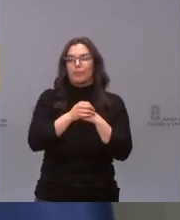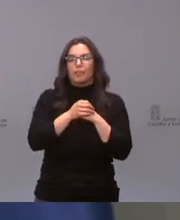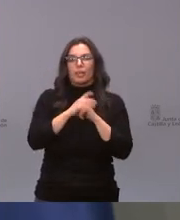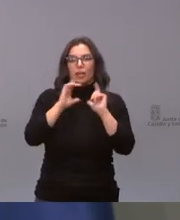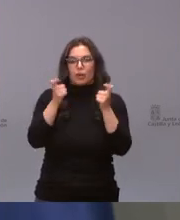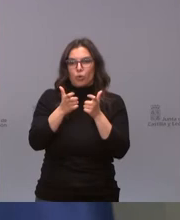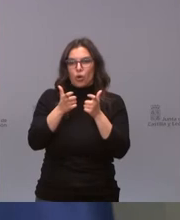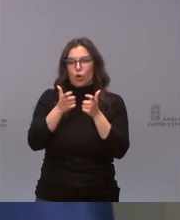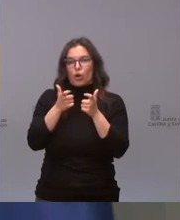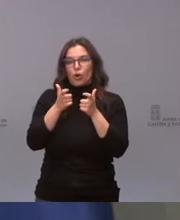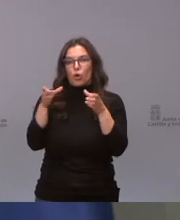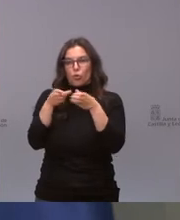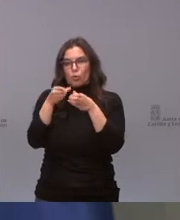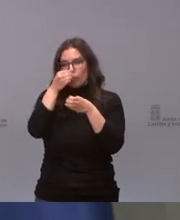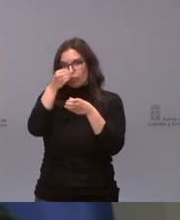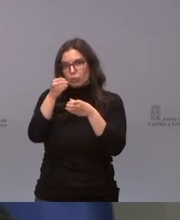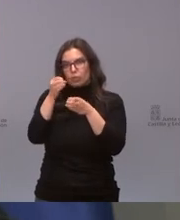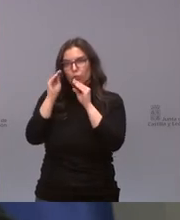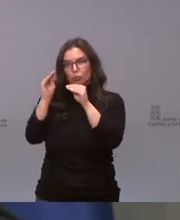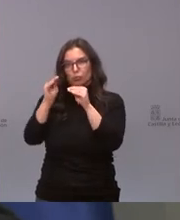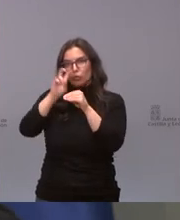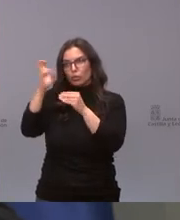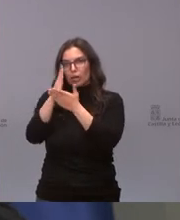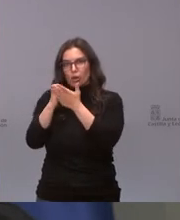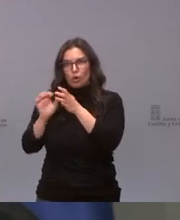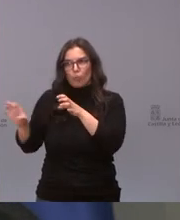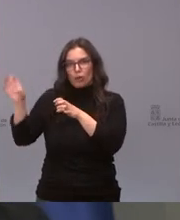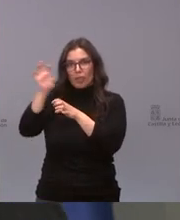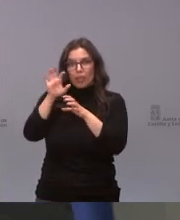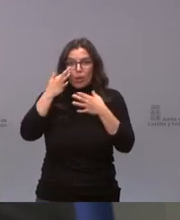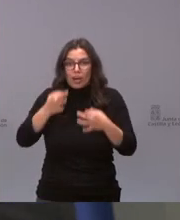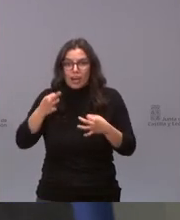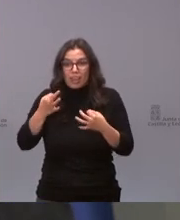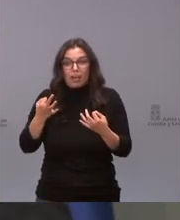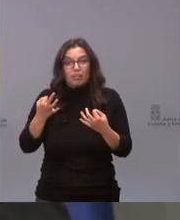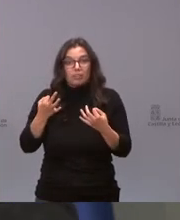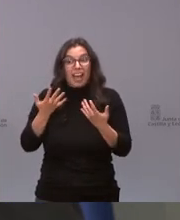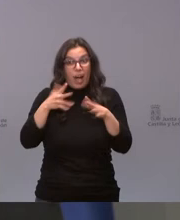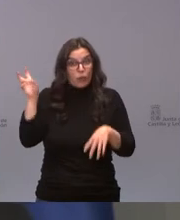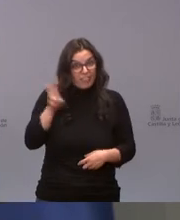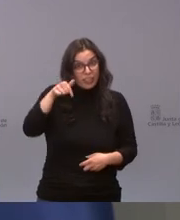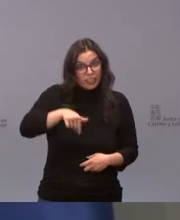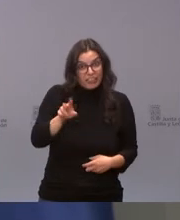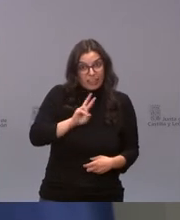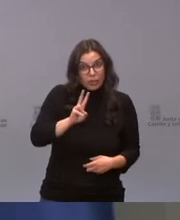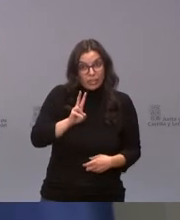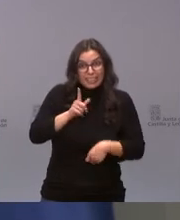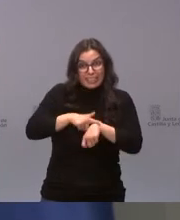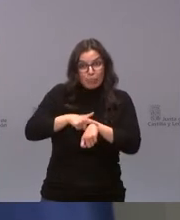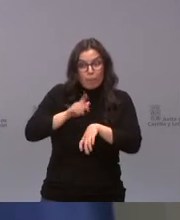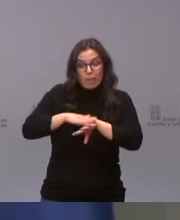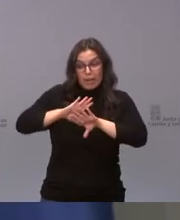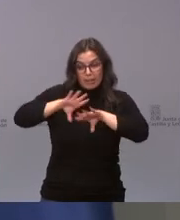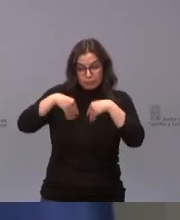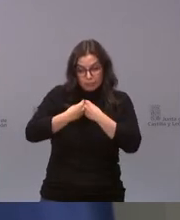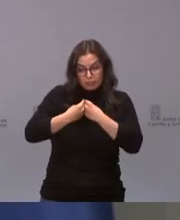los miembros de su partido en otras comunidades autónomas, pero no ha tenido tiempo, a pesar de pasar por Valladolid, de reunirse